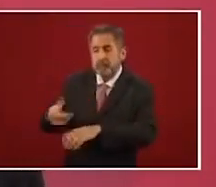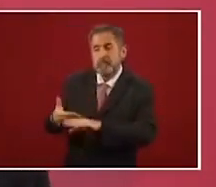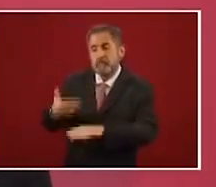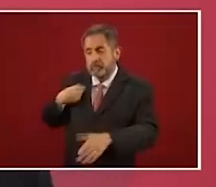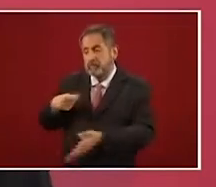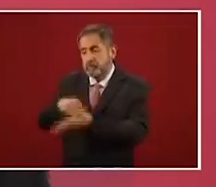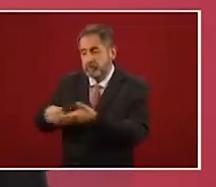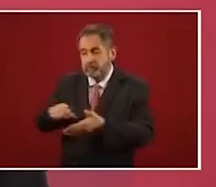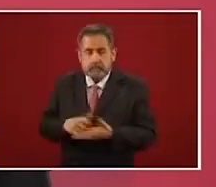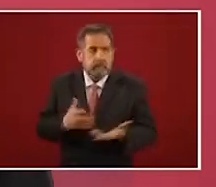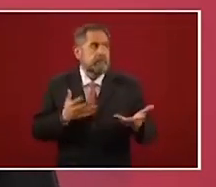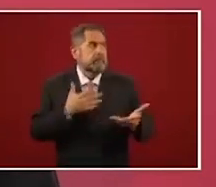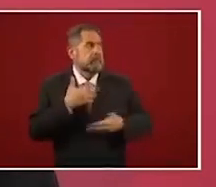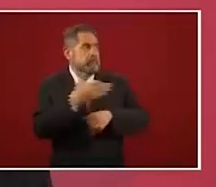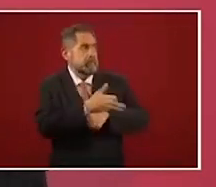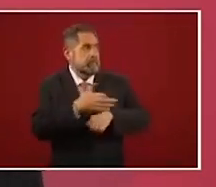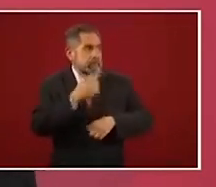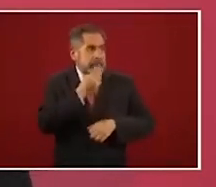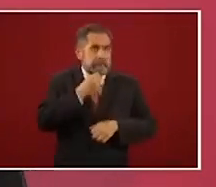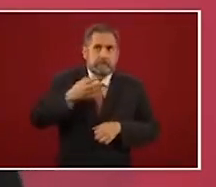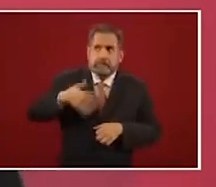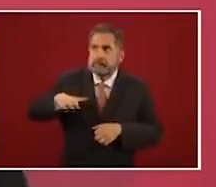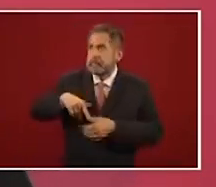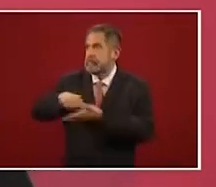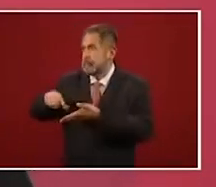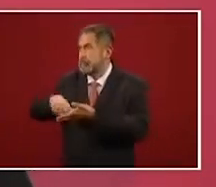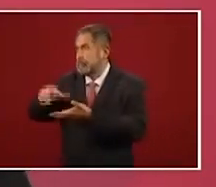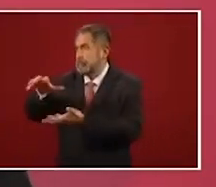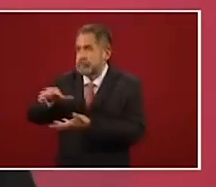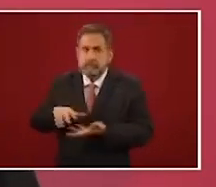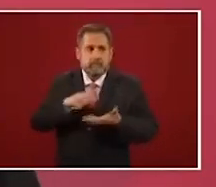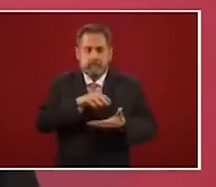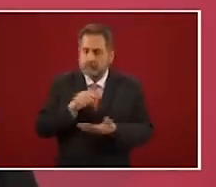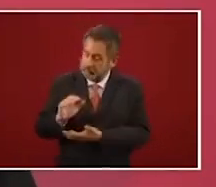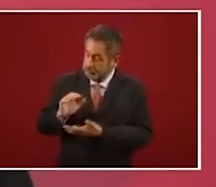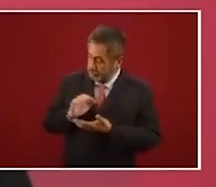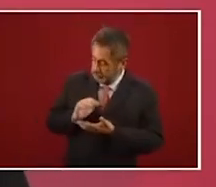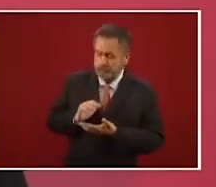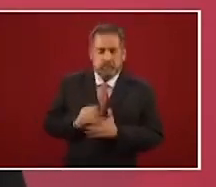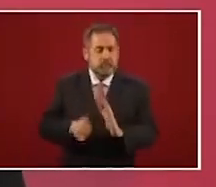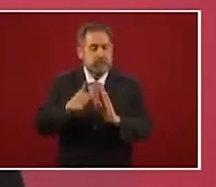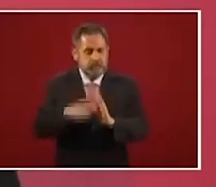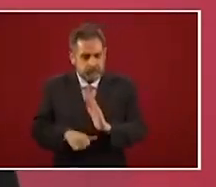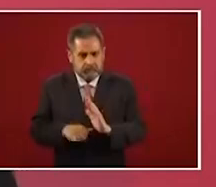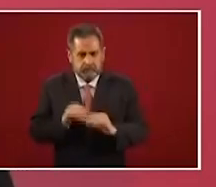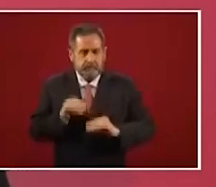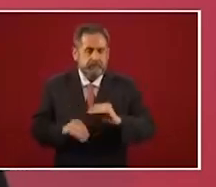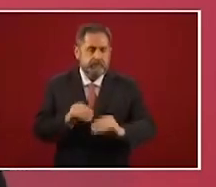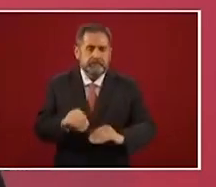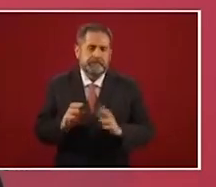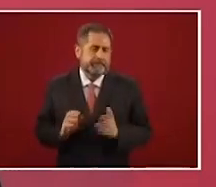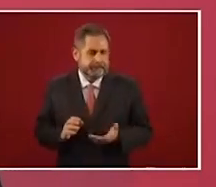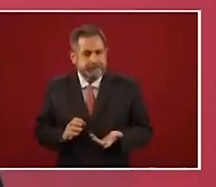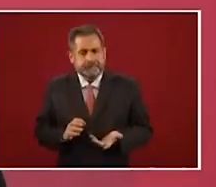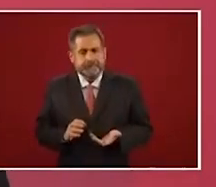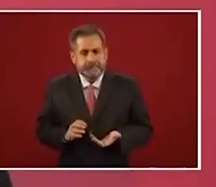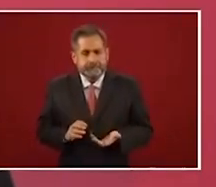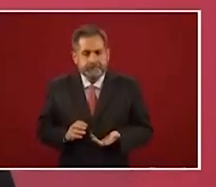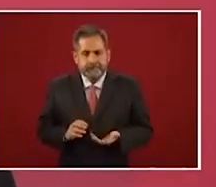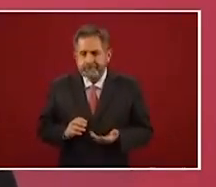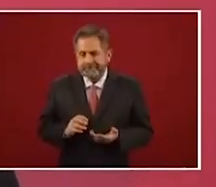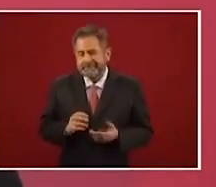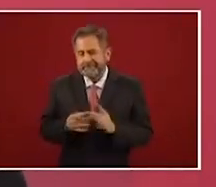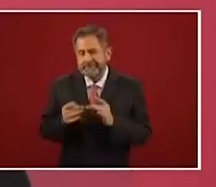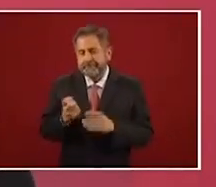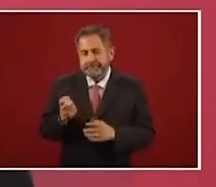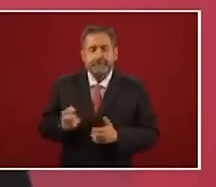consiguen los insumos para llegar con el kit de todos los insumos para que la cirugía se